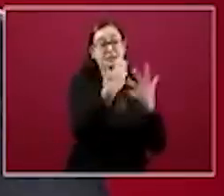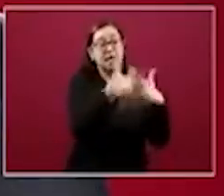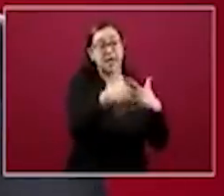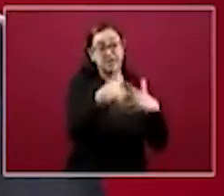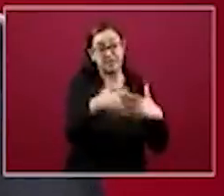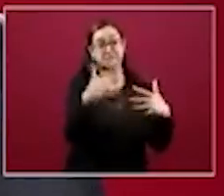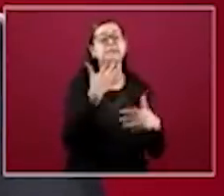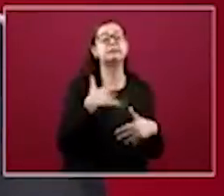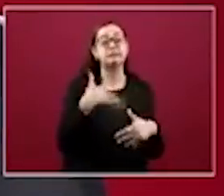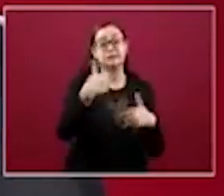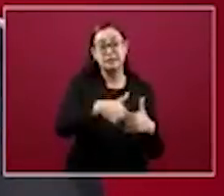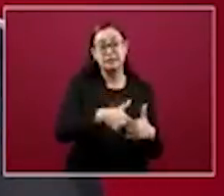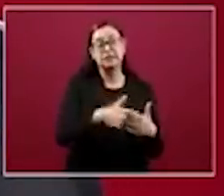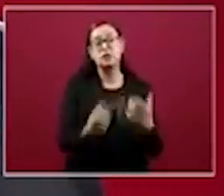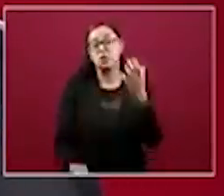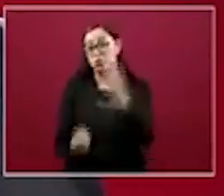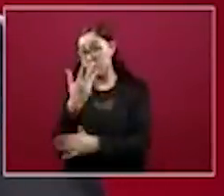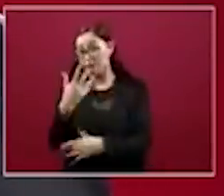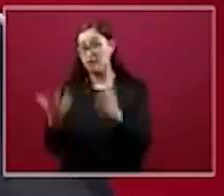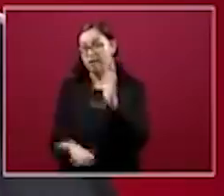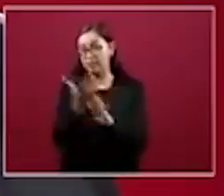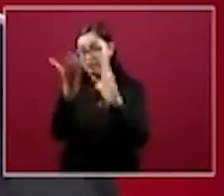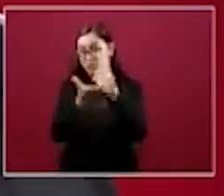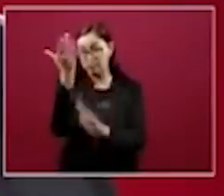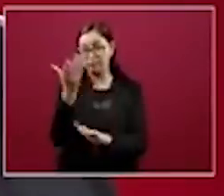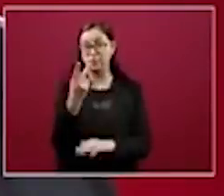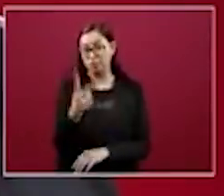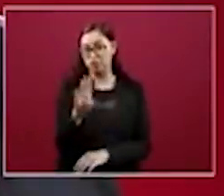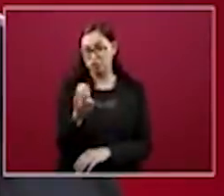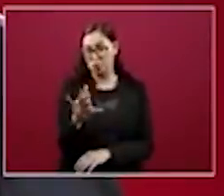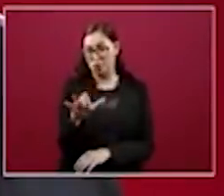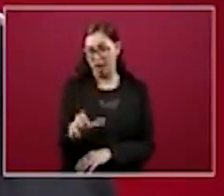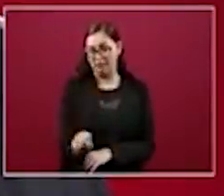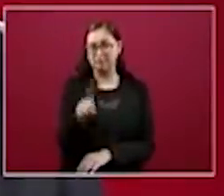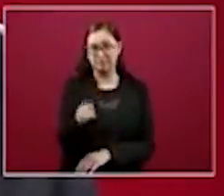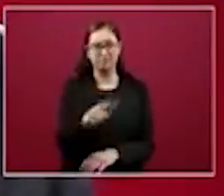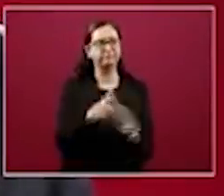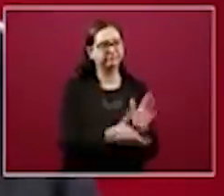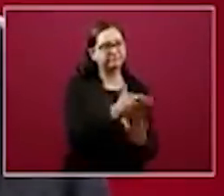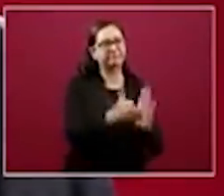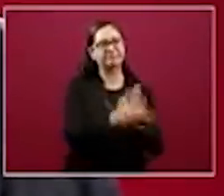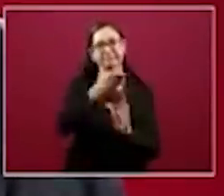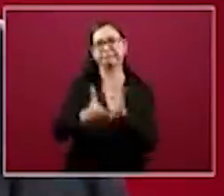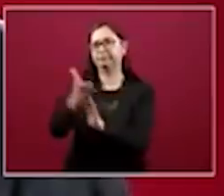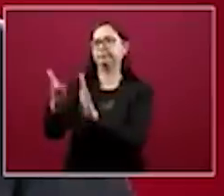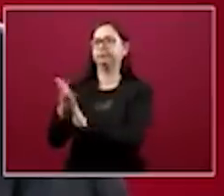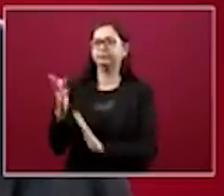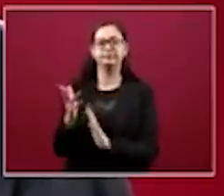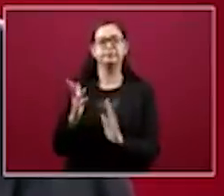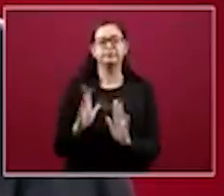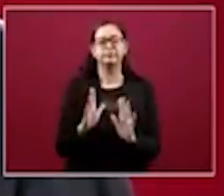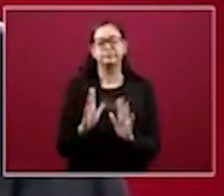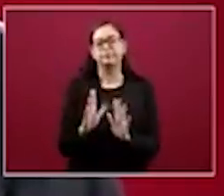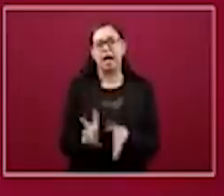la construcción de la nueva refinería de Dos Bocas. Y está en el presupuesto de este